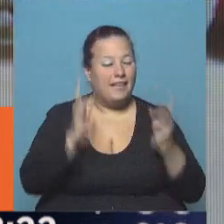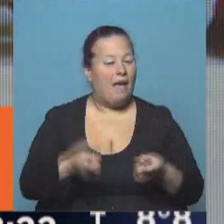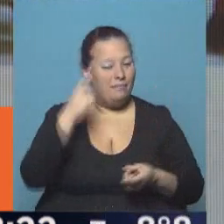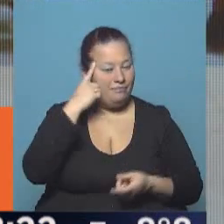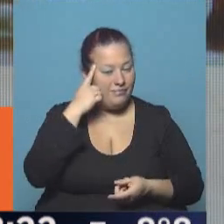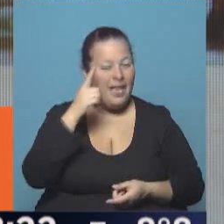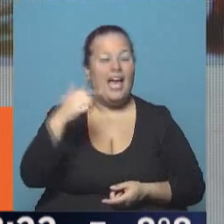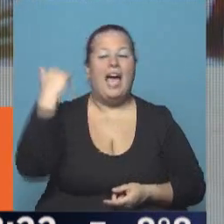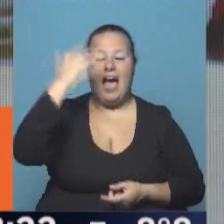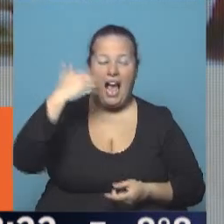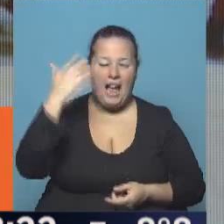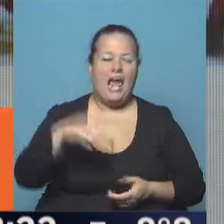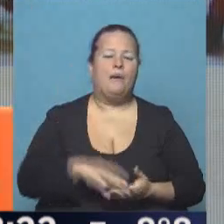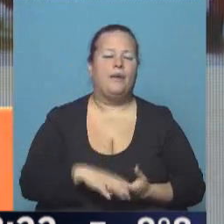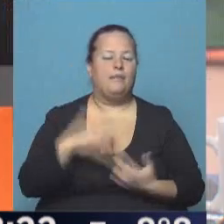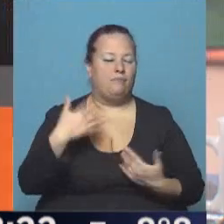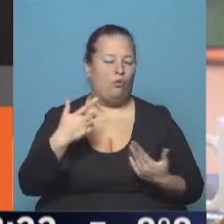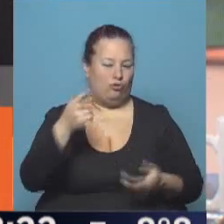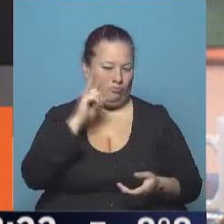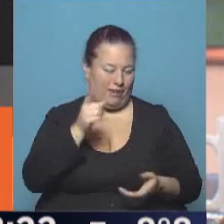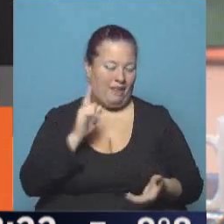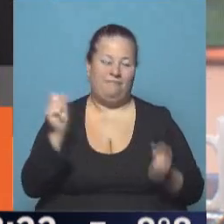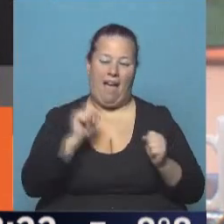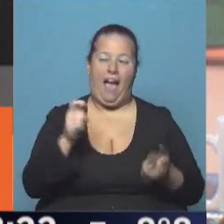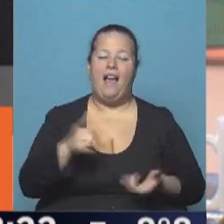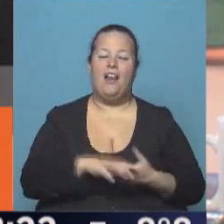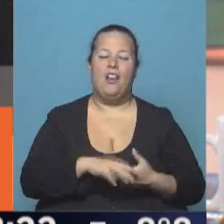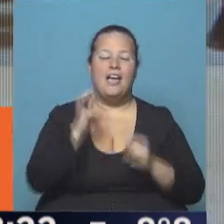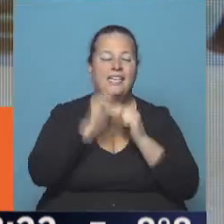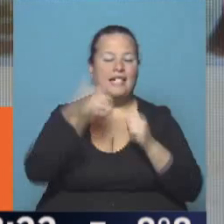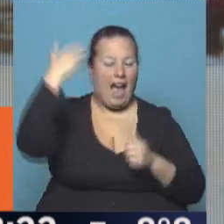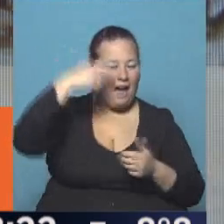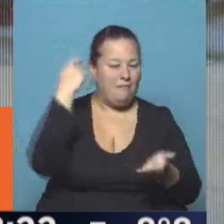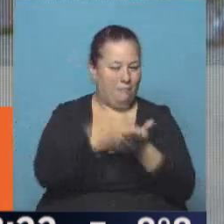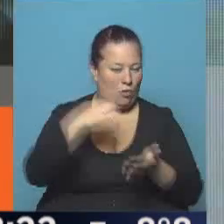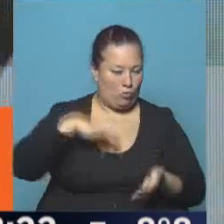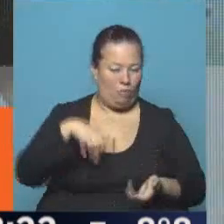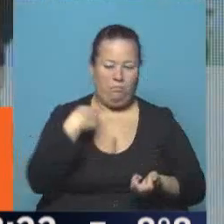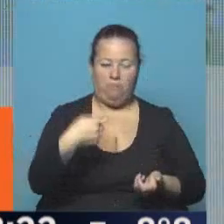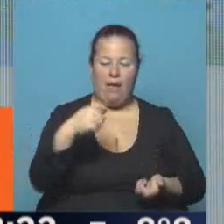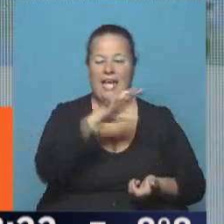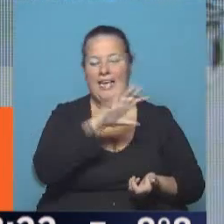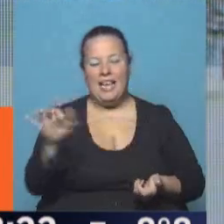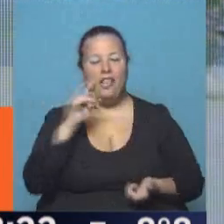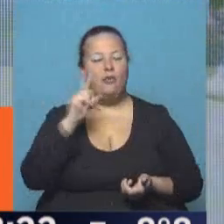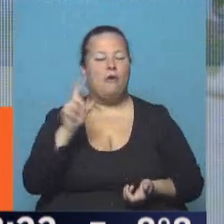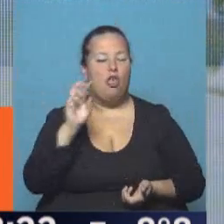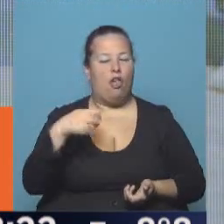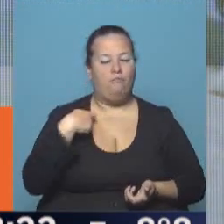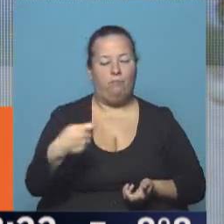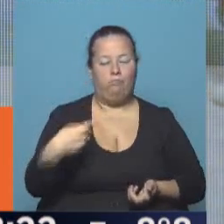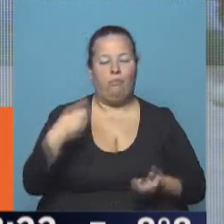que en el Estado Islámico hay muchos mercenarios, ¿no? El Estado Islámico paga sueldos entre 500 y 1000 dólares a